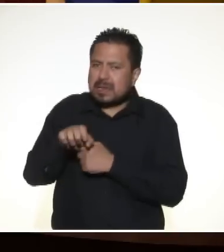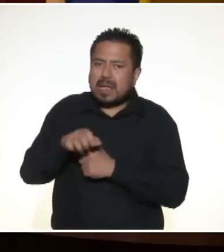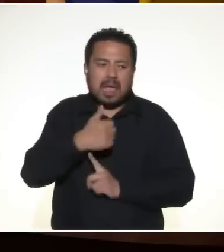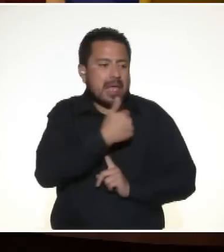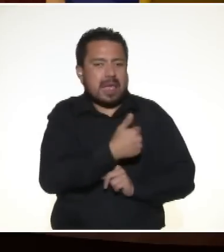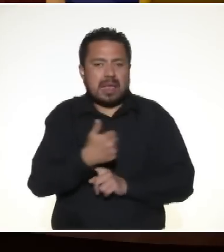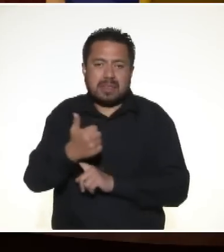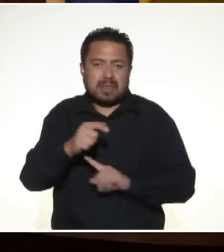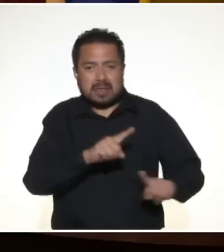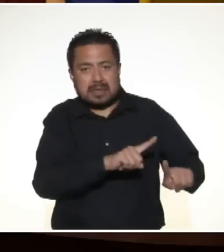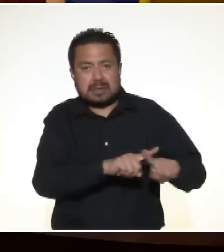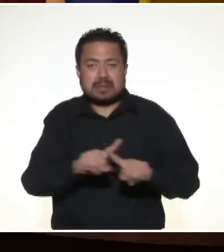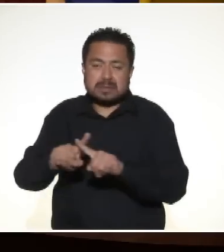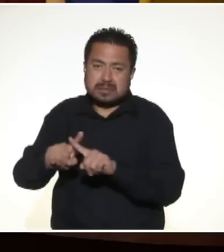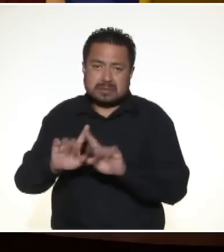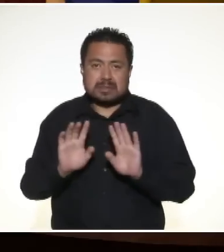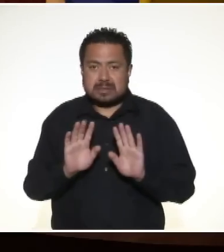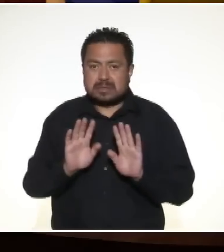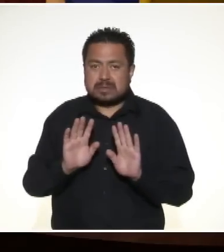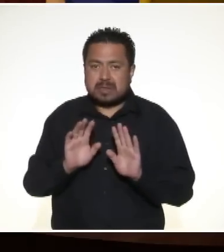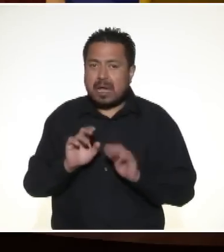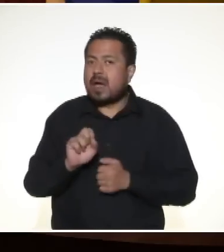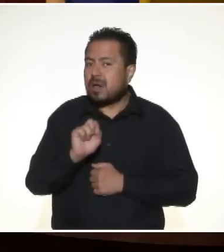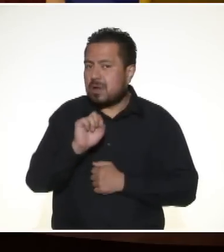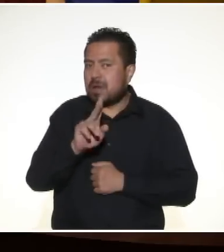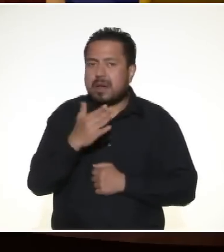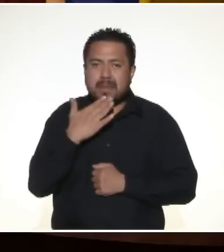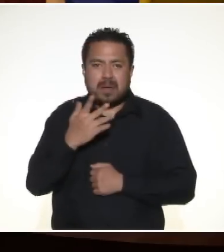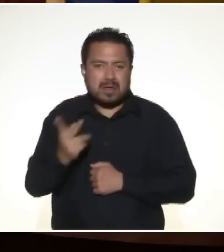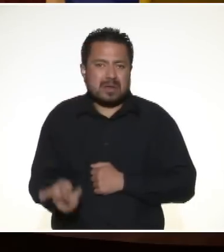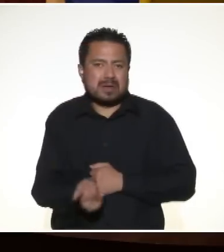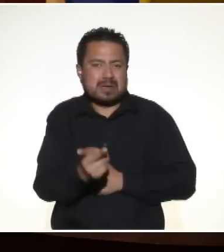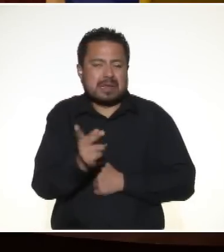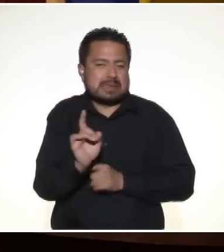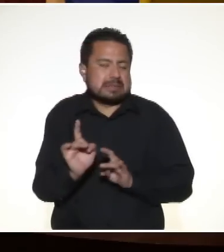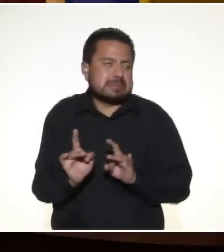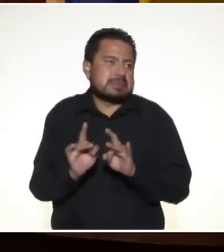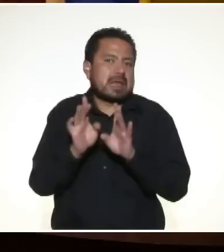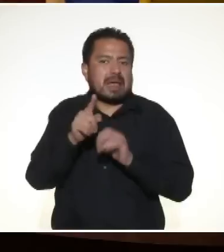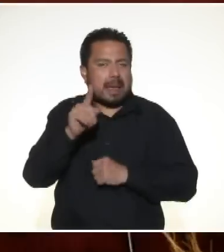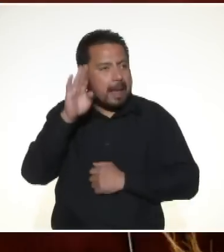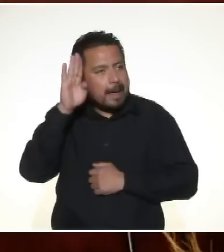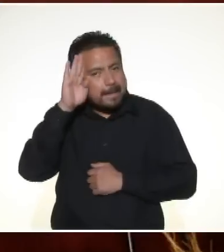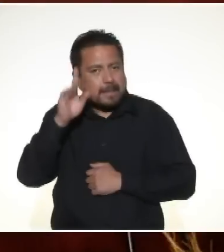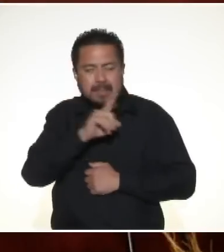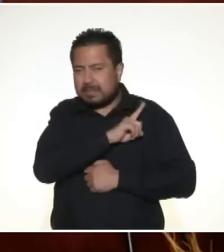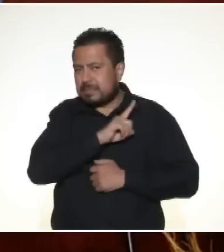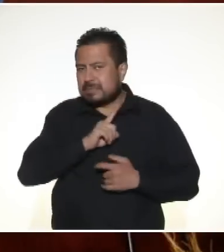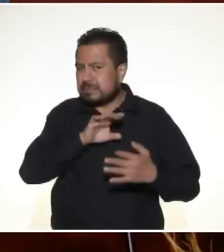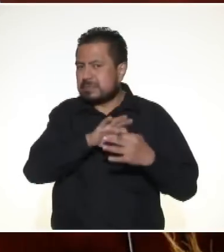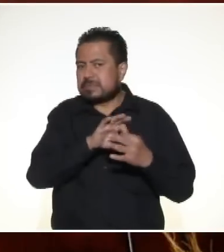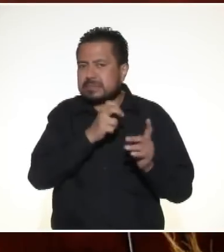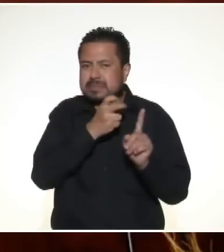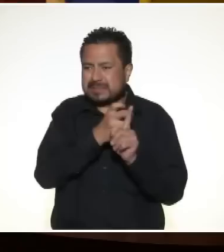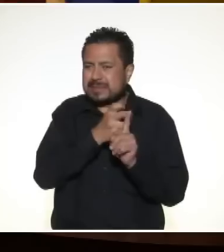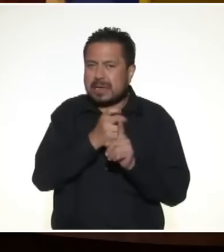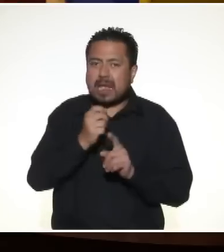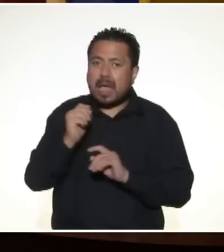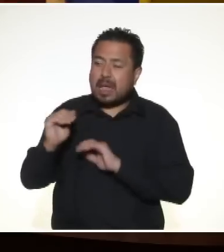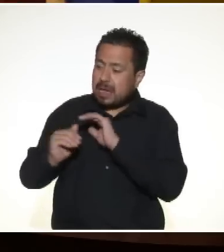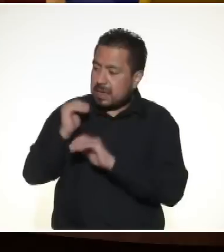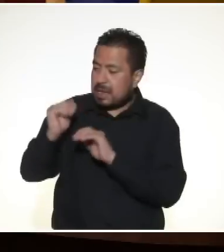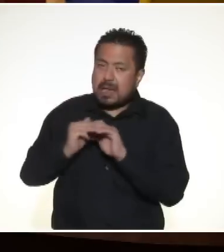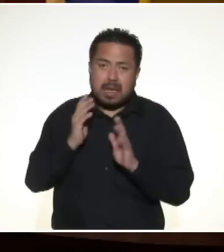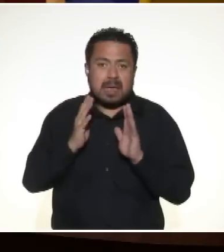mayor es distinto. Ok, bueno, era una pregunta que yo lanzaba por si pensaban que tendría que ver con eso. ¿Ya tenemos algunos